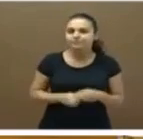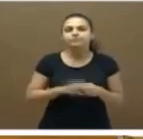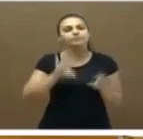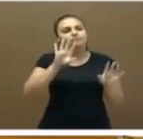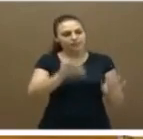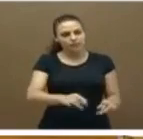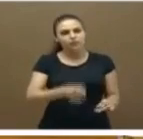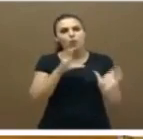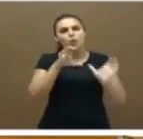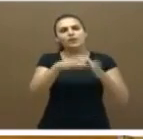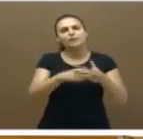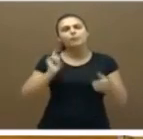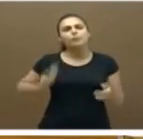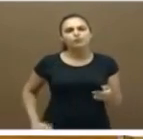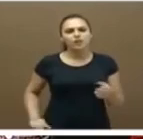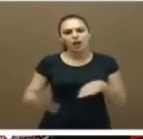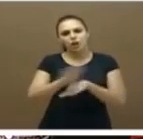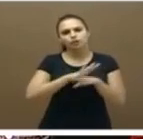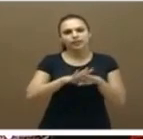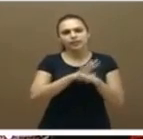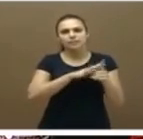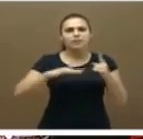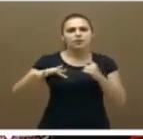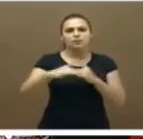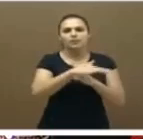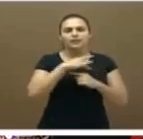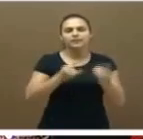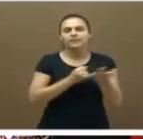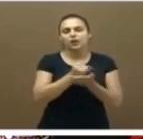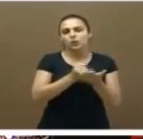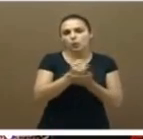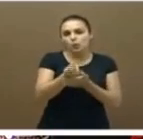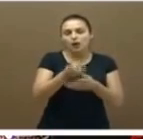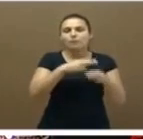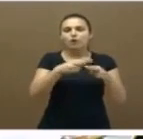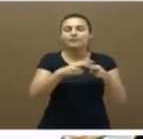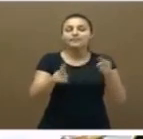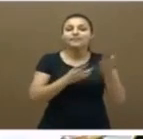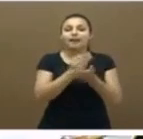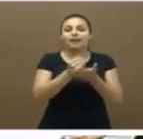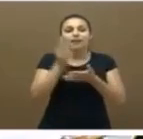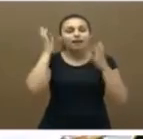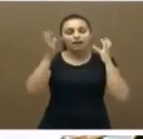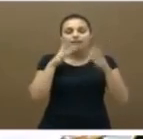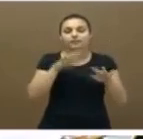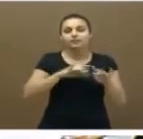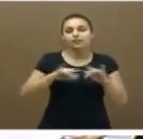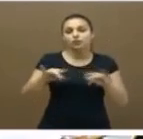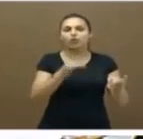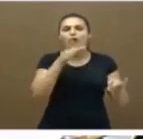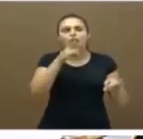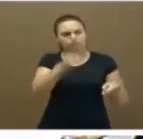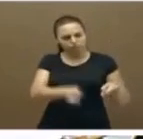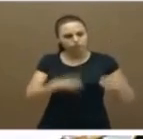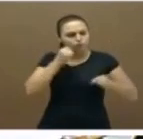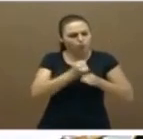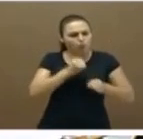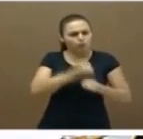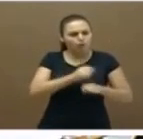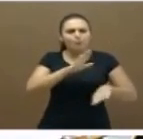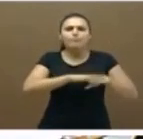Sí, un equipo de profesionales de la Consejería de Medio Ambiente y Rural, Políticas Agrarias y Territorio se ha pegado una paliza fenomenal para tramitar